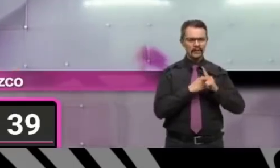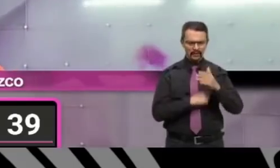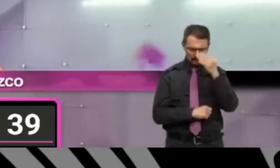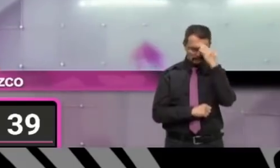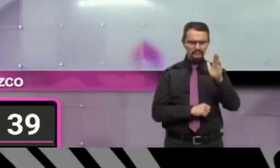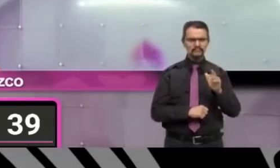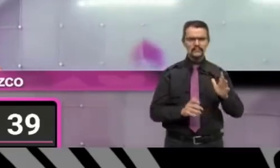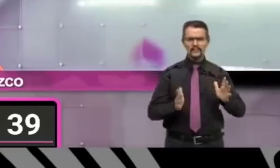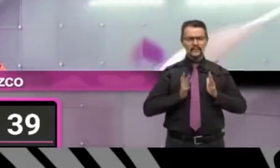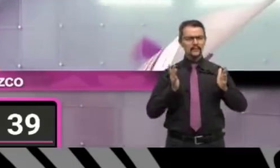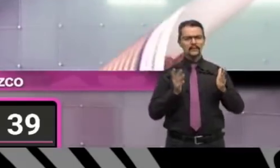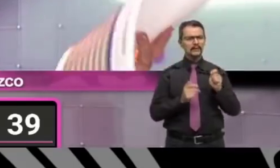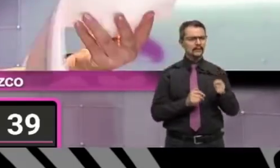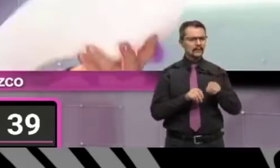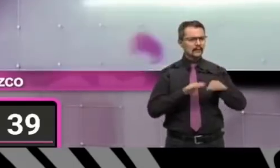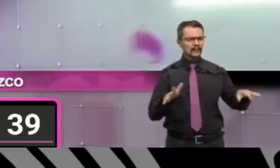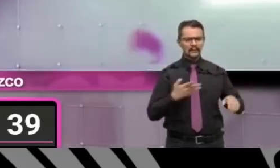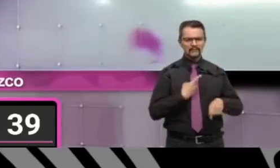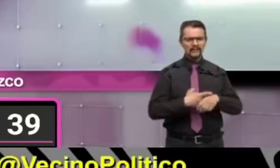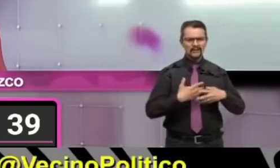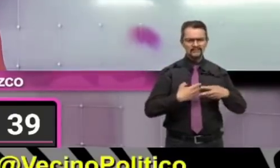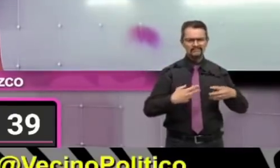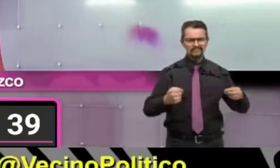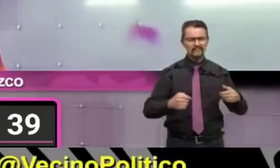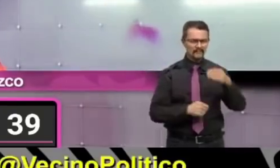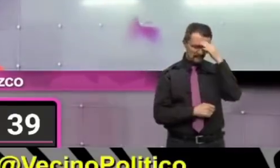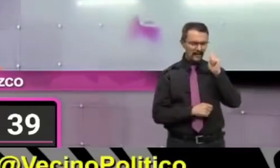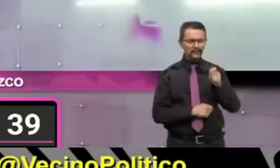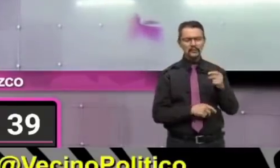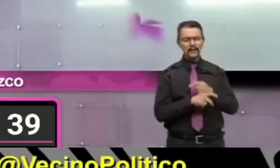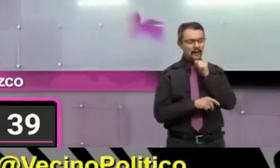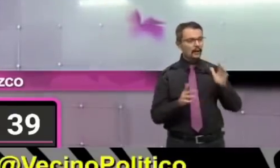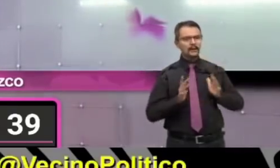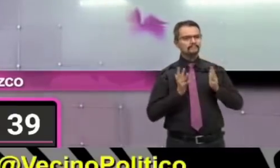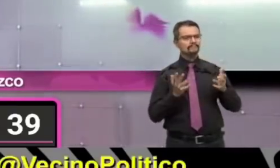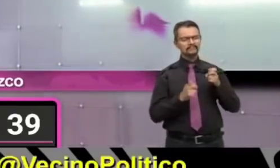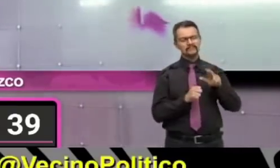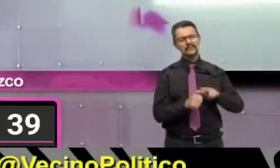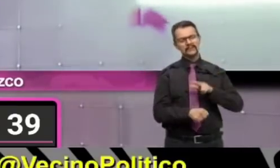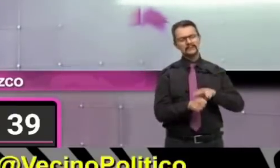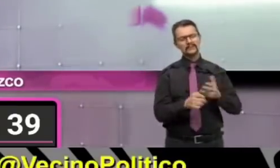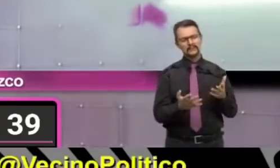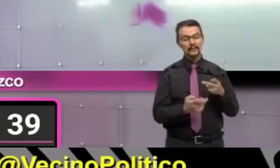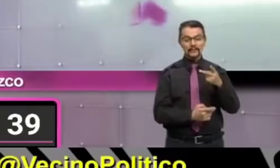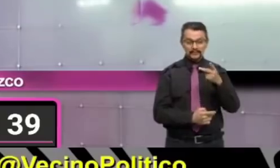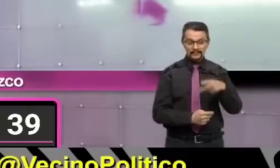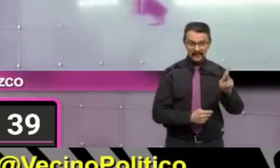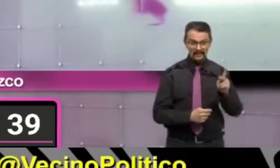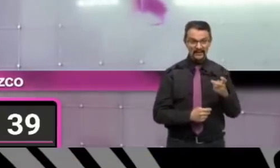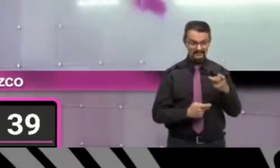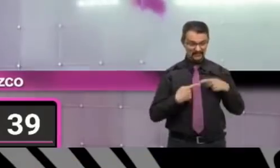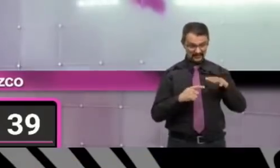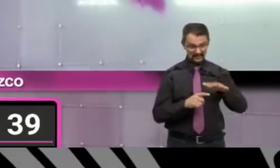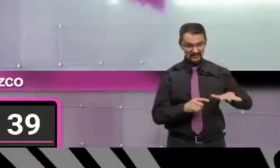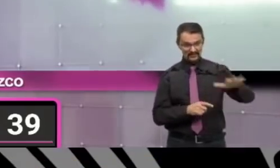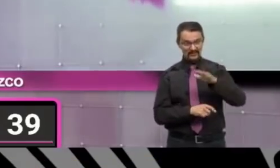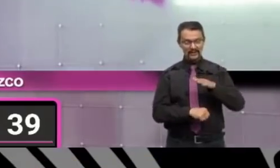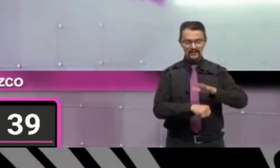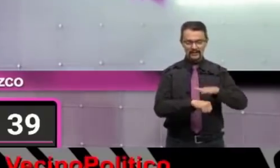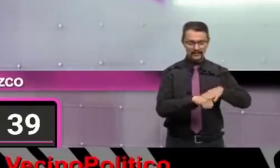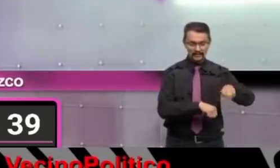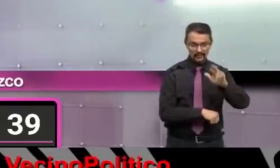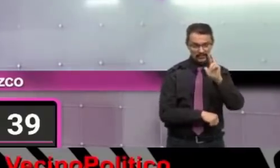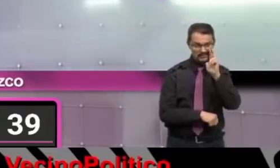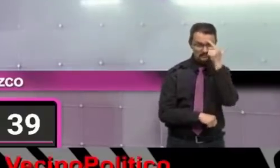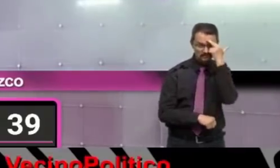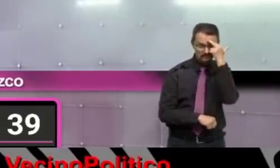sorpresa. Ya estaremos platicando más de todo lo que ha hecho el gobierno, ¿no? Para no caer. Pero hay que recordarle a la ciudadanía que una